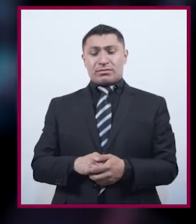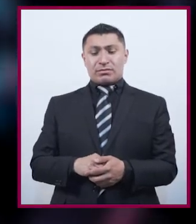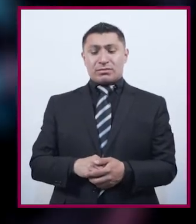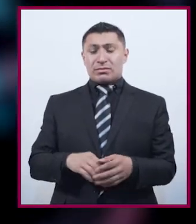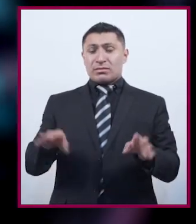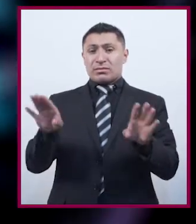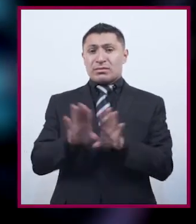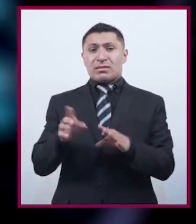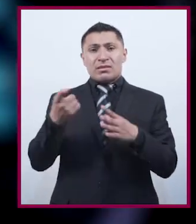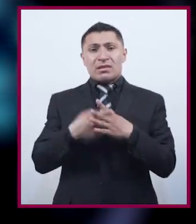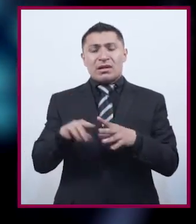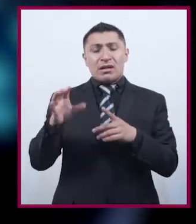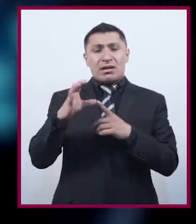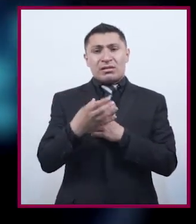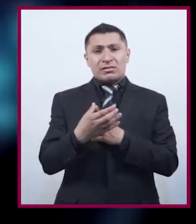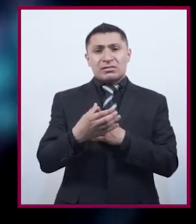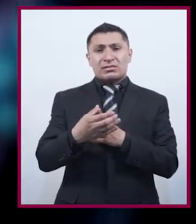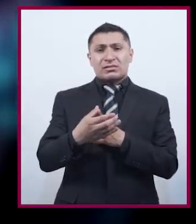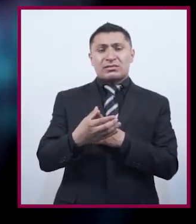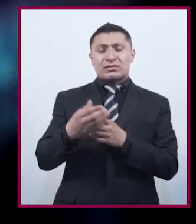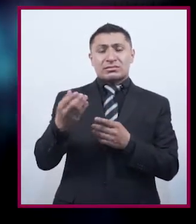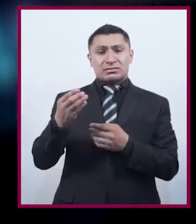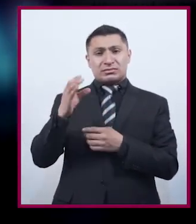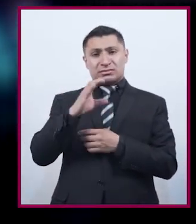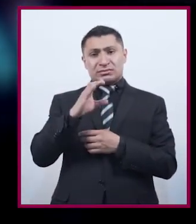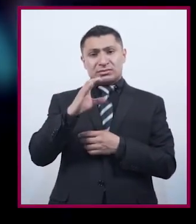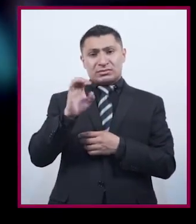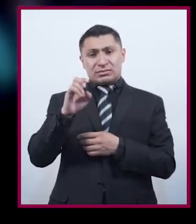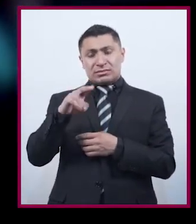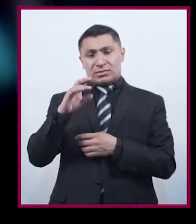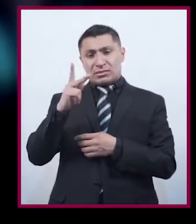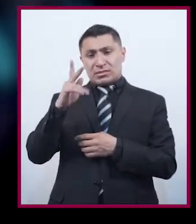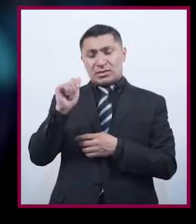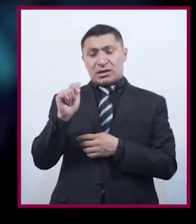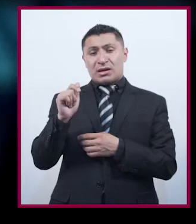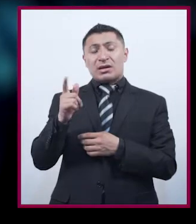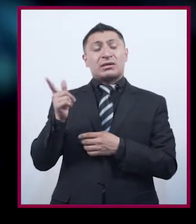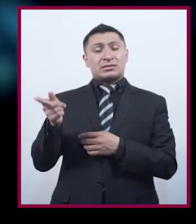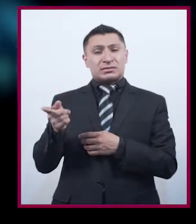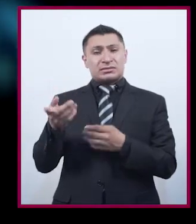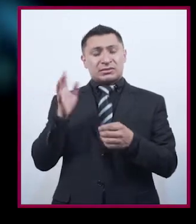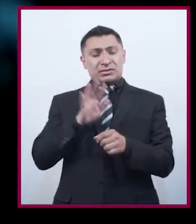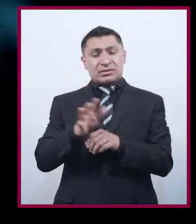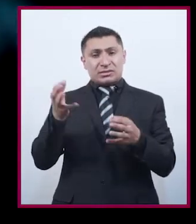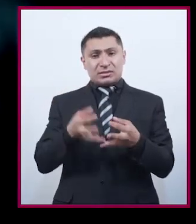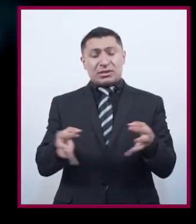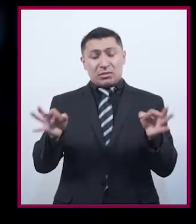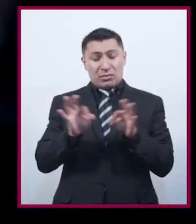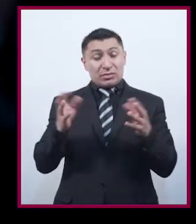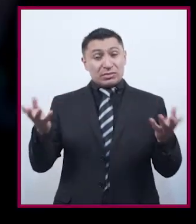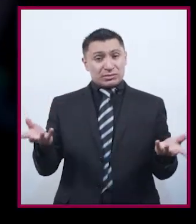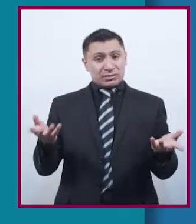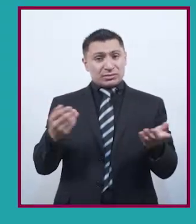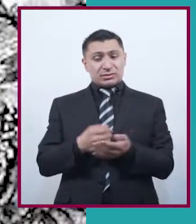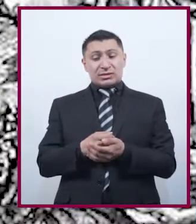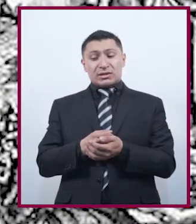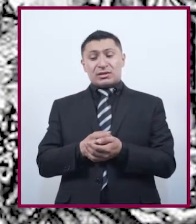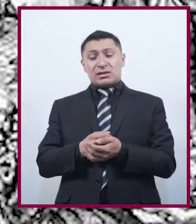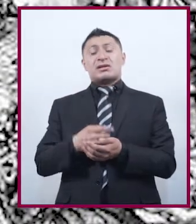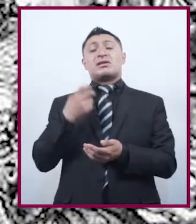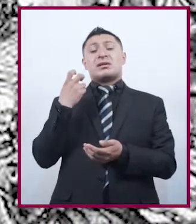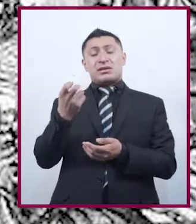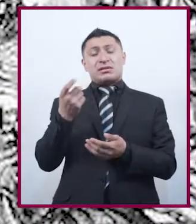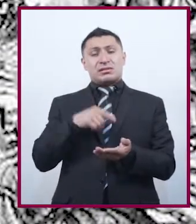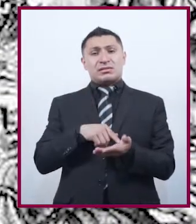¿Cómo surge el Congreso Seneca Falls y cuál es su importancia para el movimiento feminista? Esta es